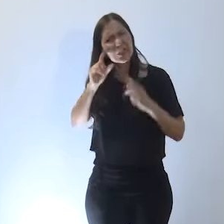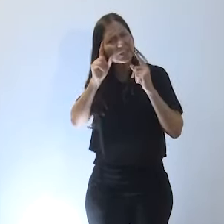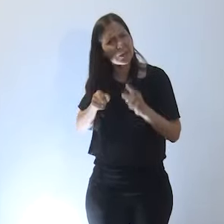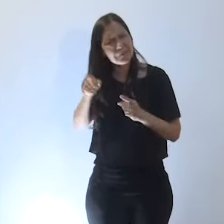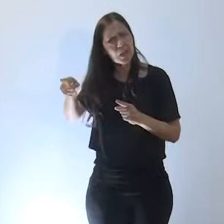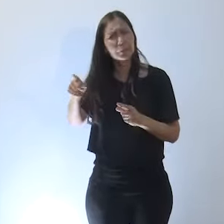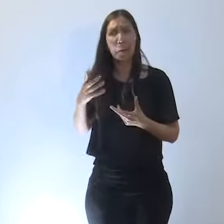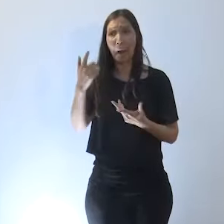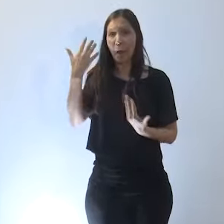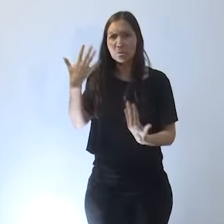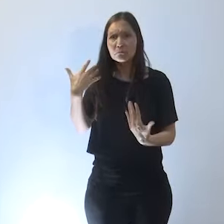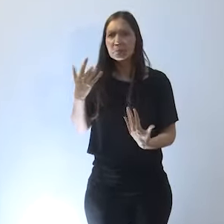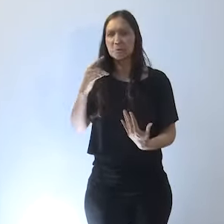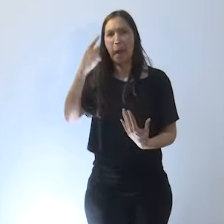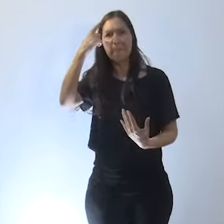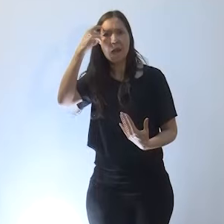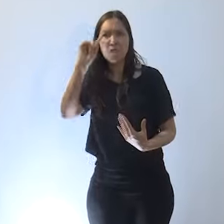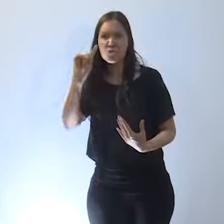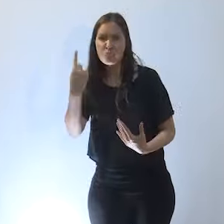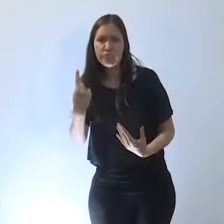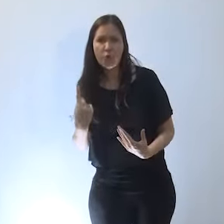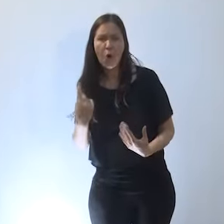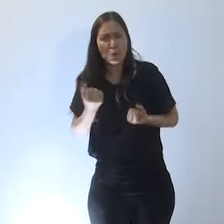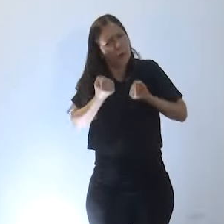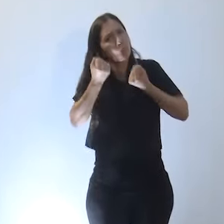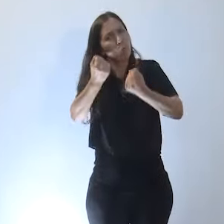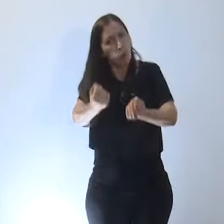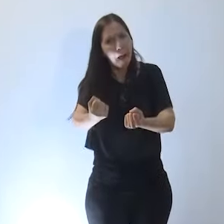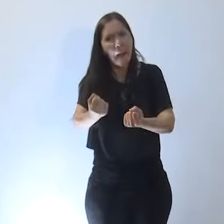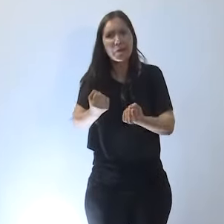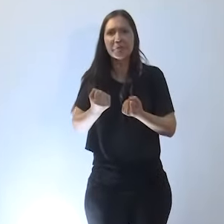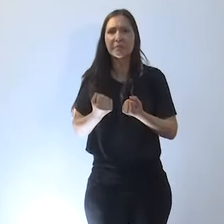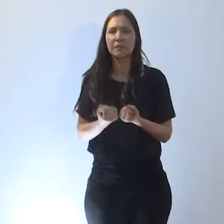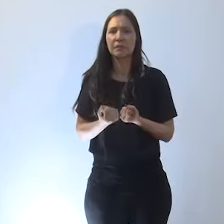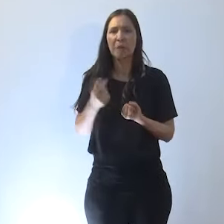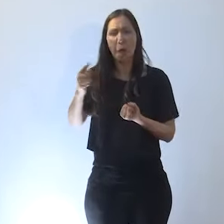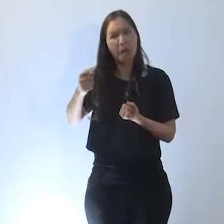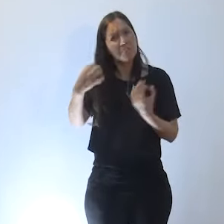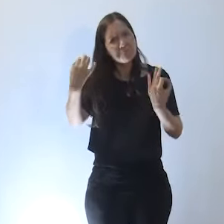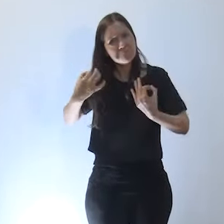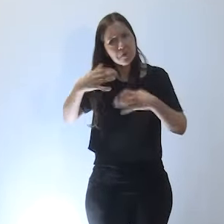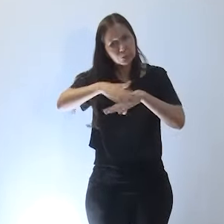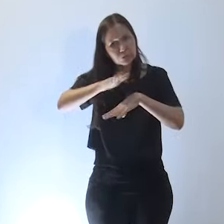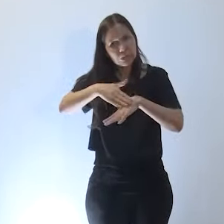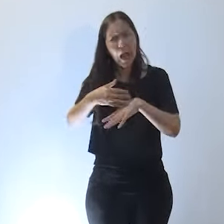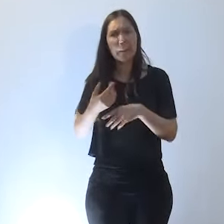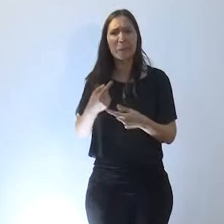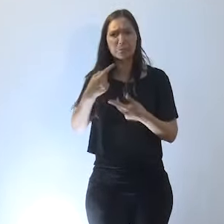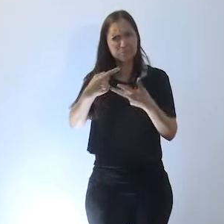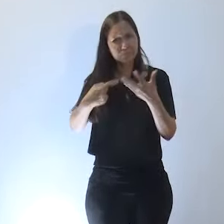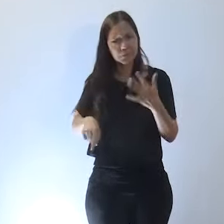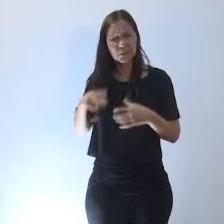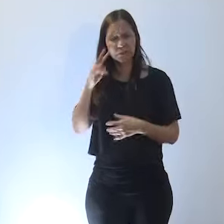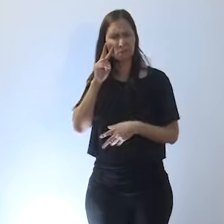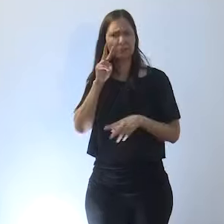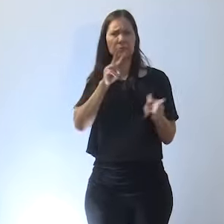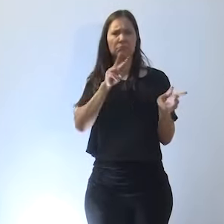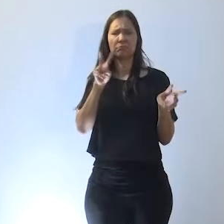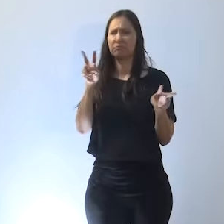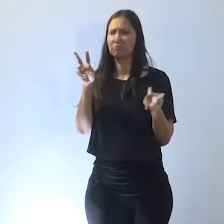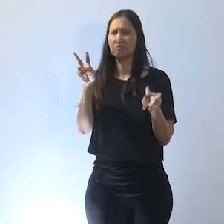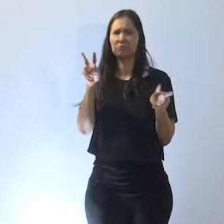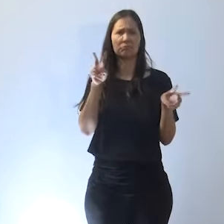autodidacta que que que se esfuerza que que se dedica o sea Y entonces qué ve el pibe en ve